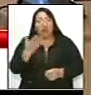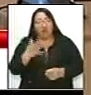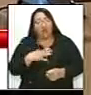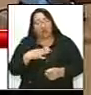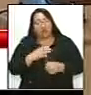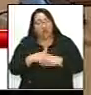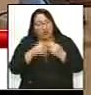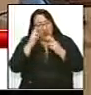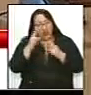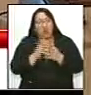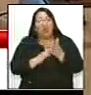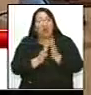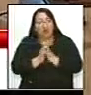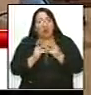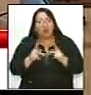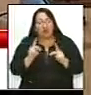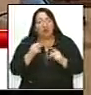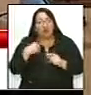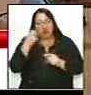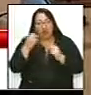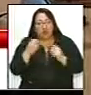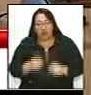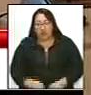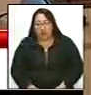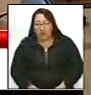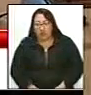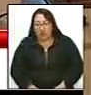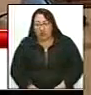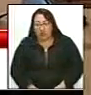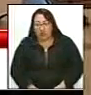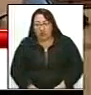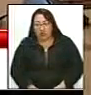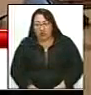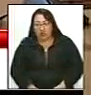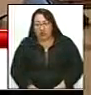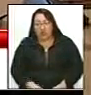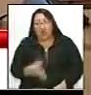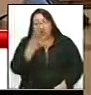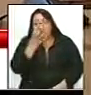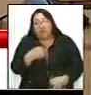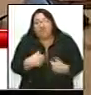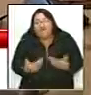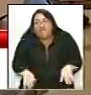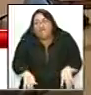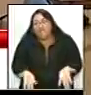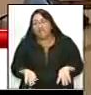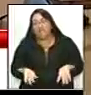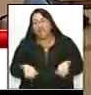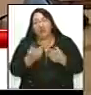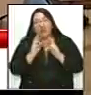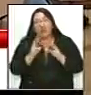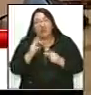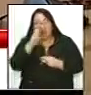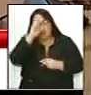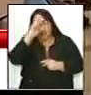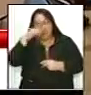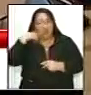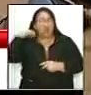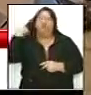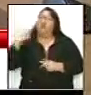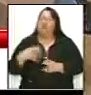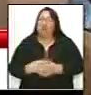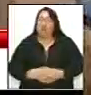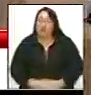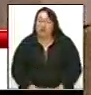con todo respeto que nos permitan expresar nuestra posición. ¿Que les incomoda y les molesta? Bueno, respóndanle al país.